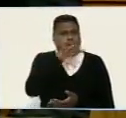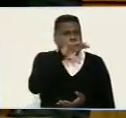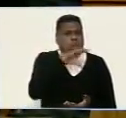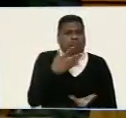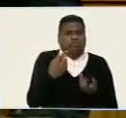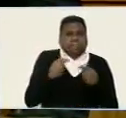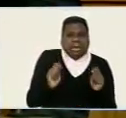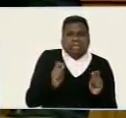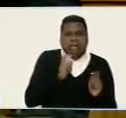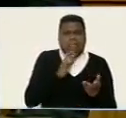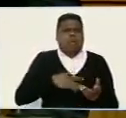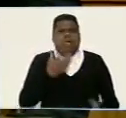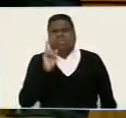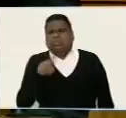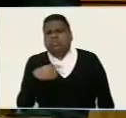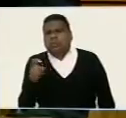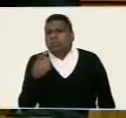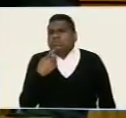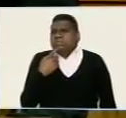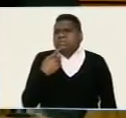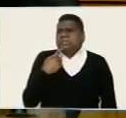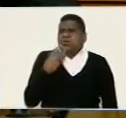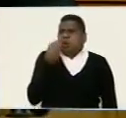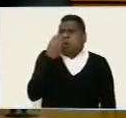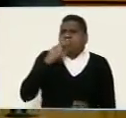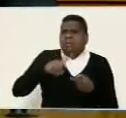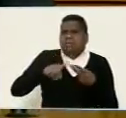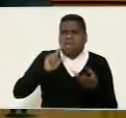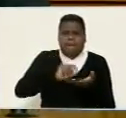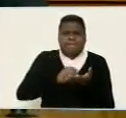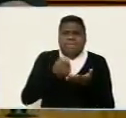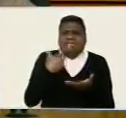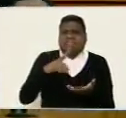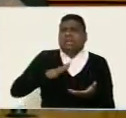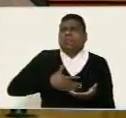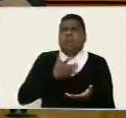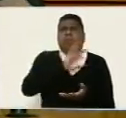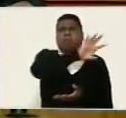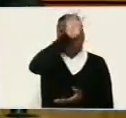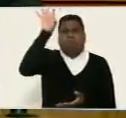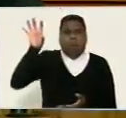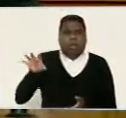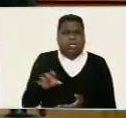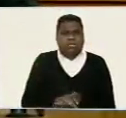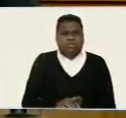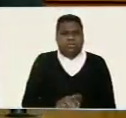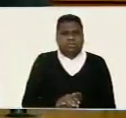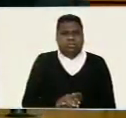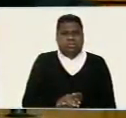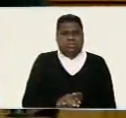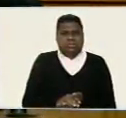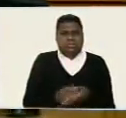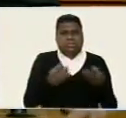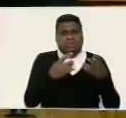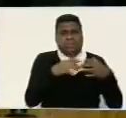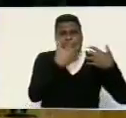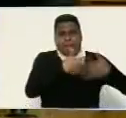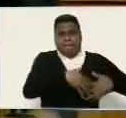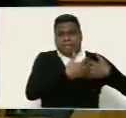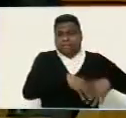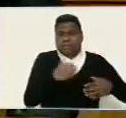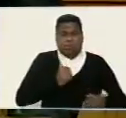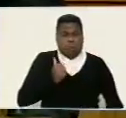para ver si lo puede comprar. Si puede mover recursos para comprarle, si es empresario, si es lo que